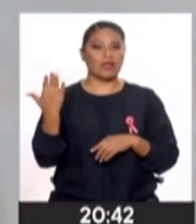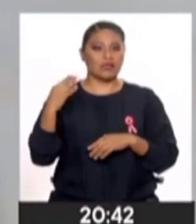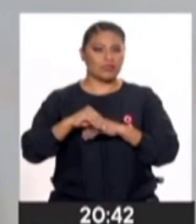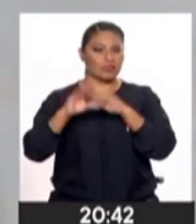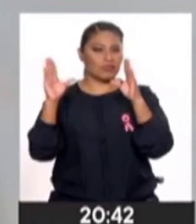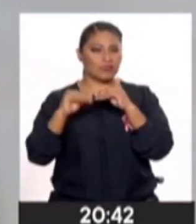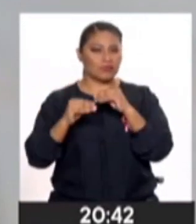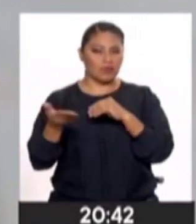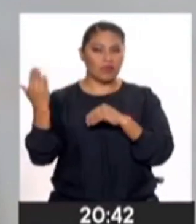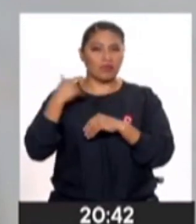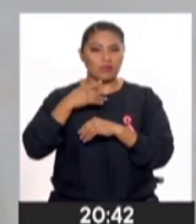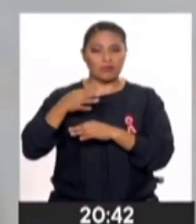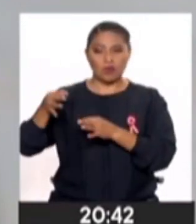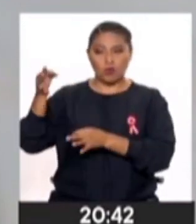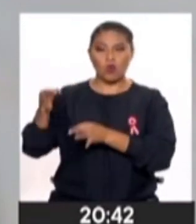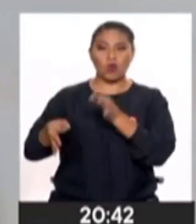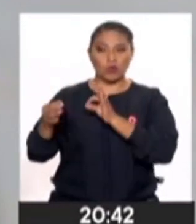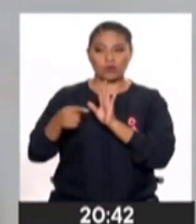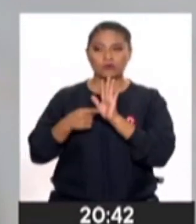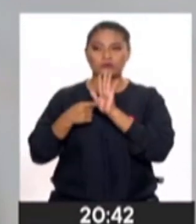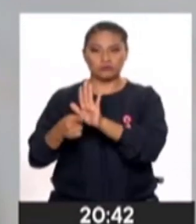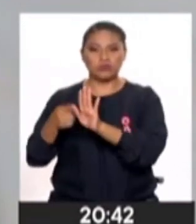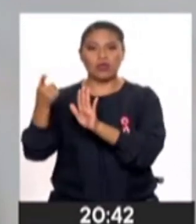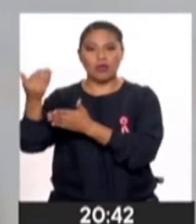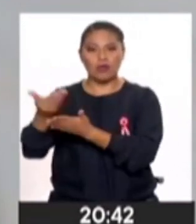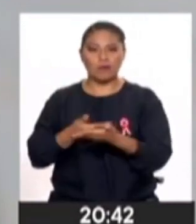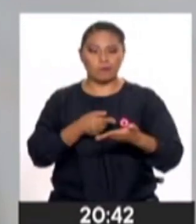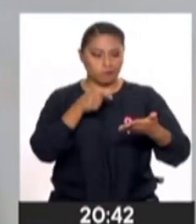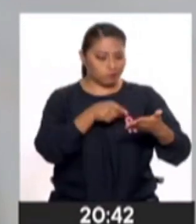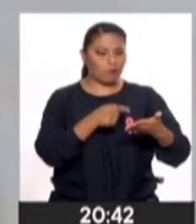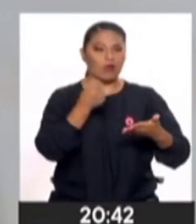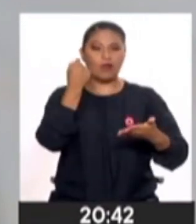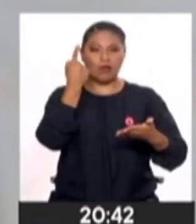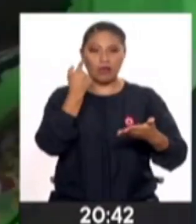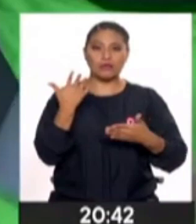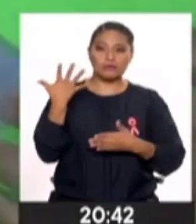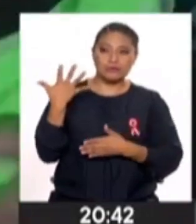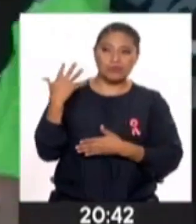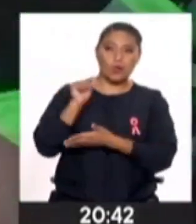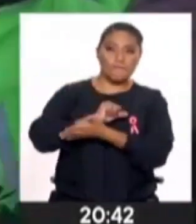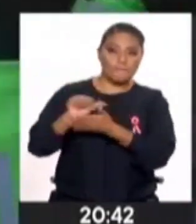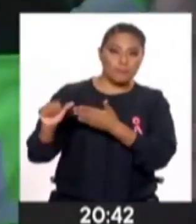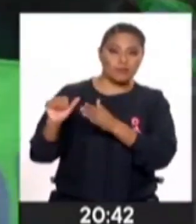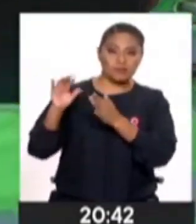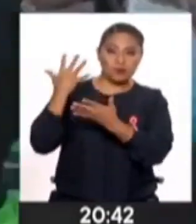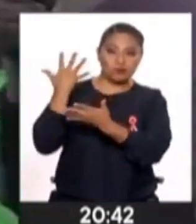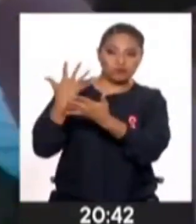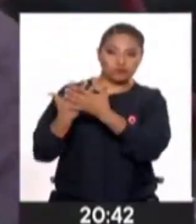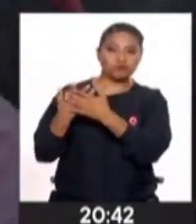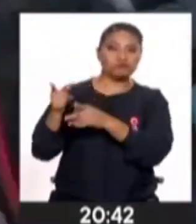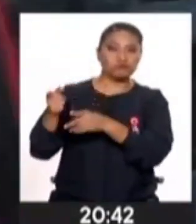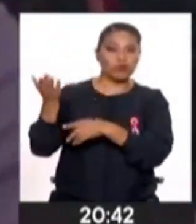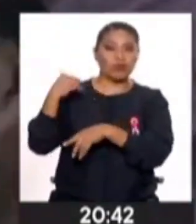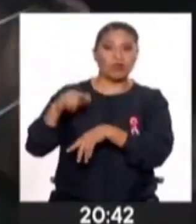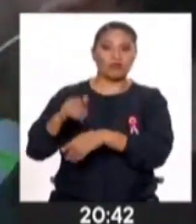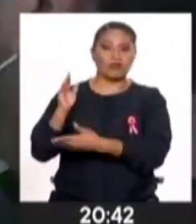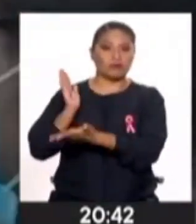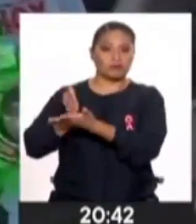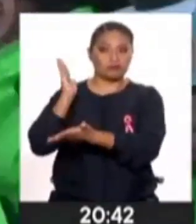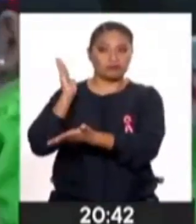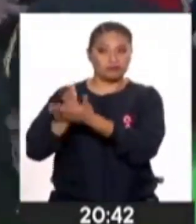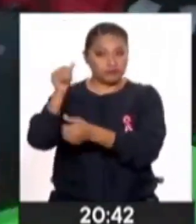después que la Corte Superior de Lima Norte tomara esta decisión tras casi 5 meses tras las rejas por incumplir las